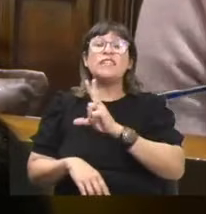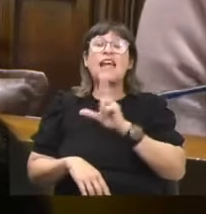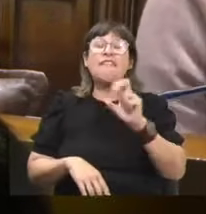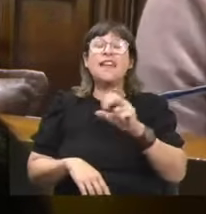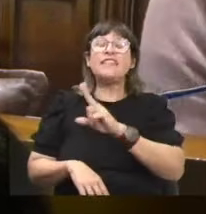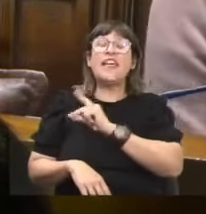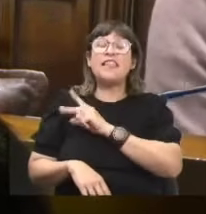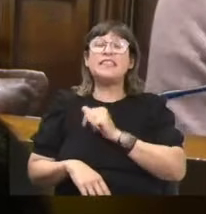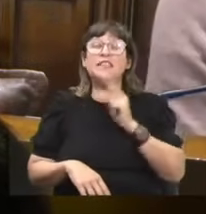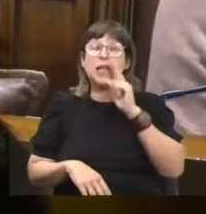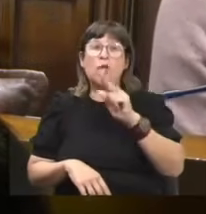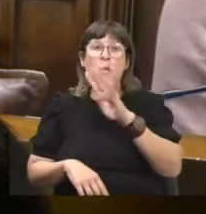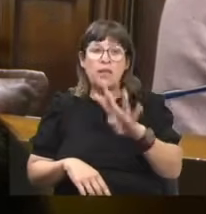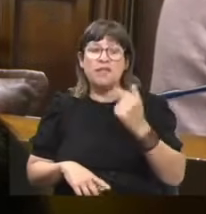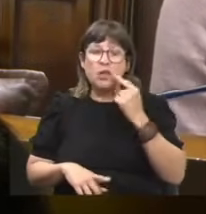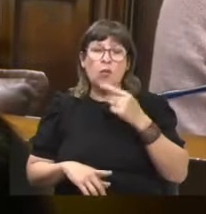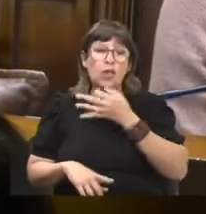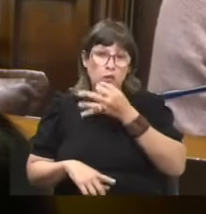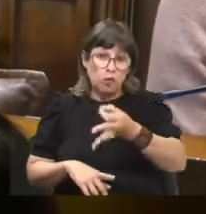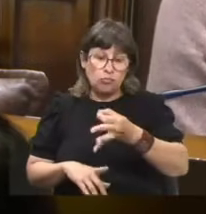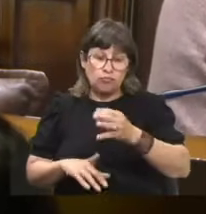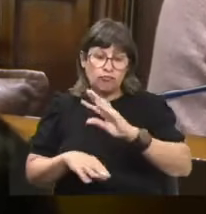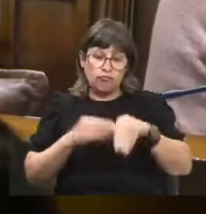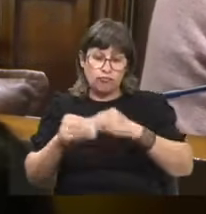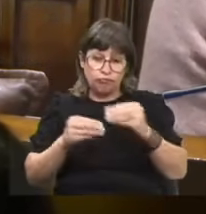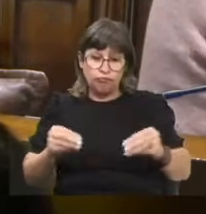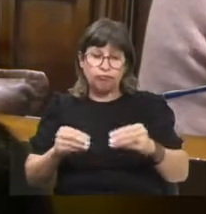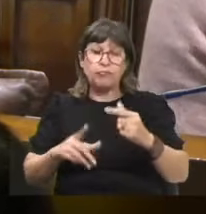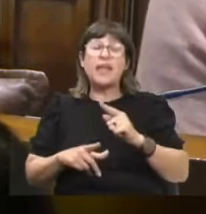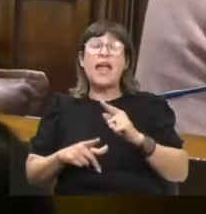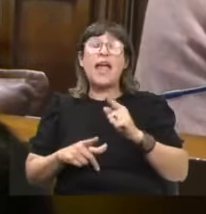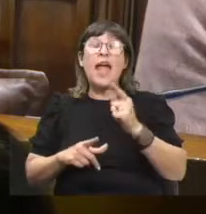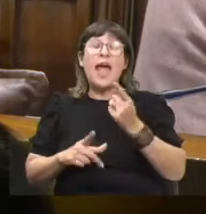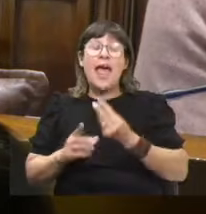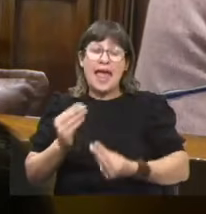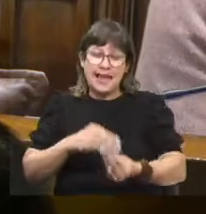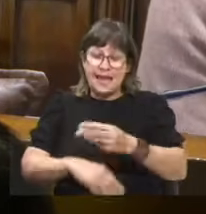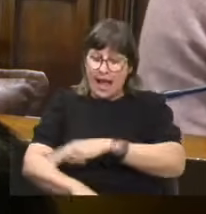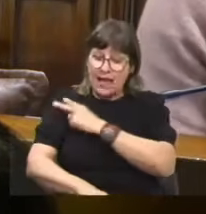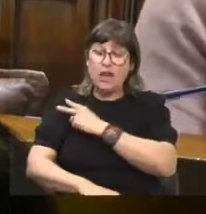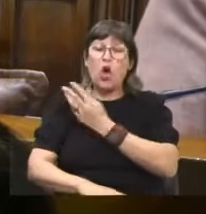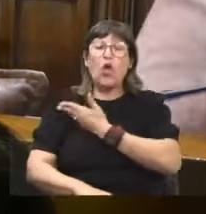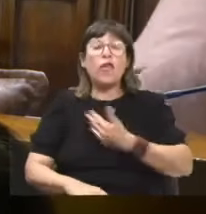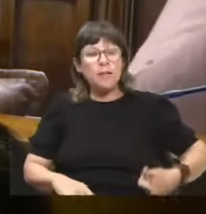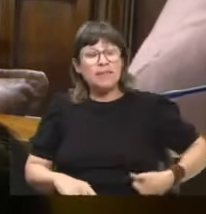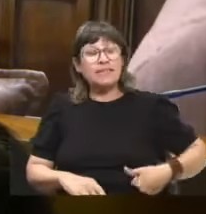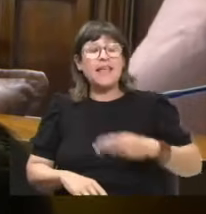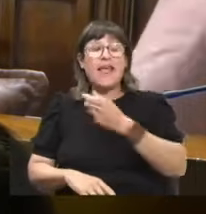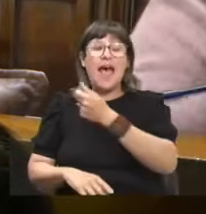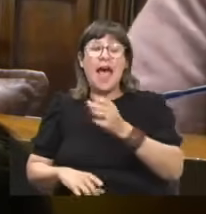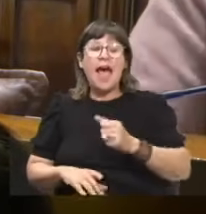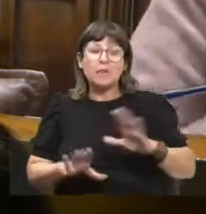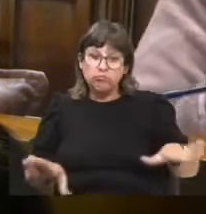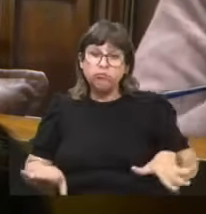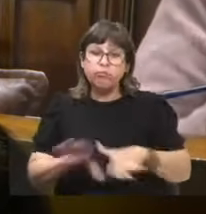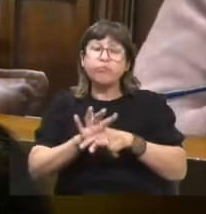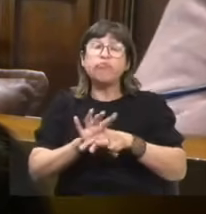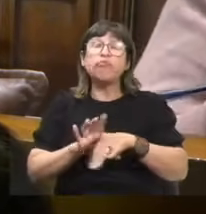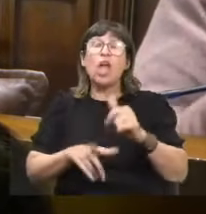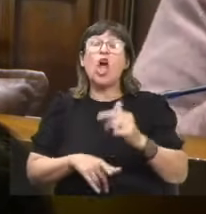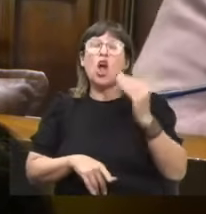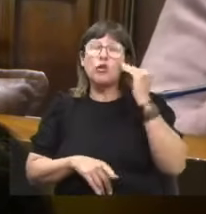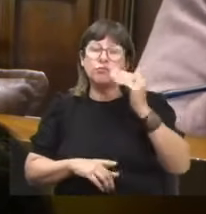2024, concluyó: el cargo de presidente de ACE es compatible con el cargo docente que